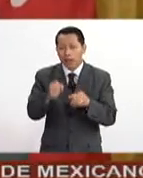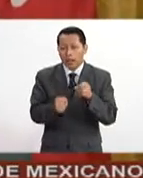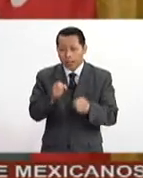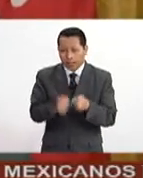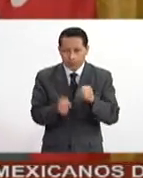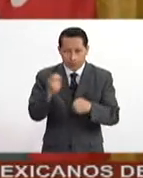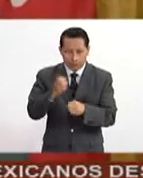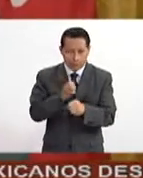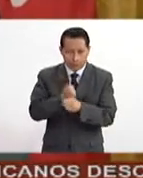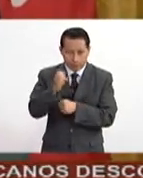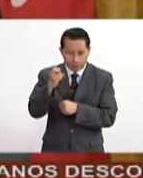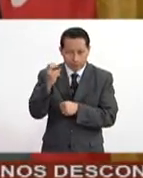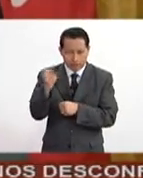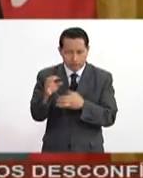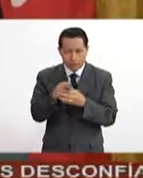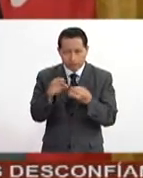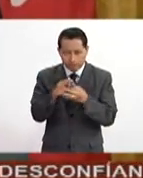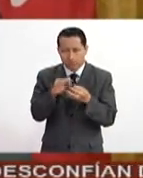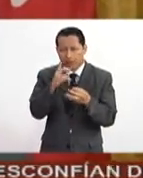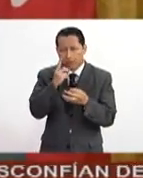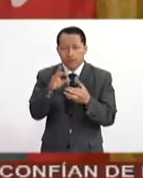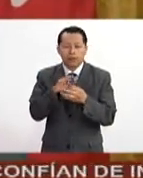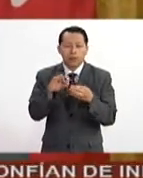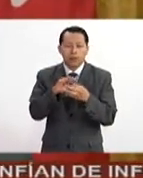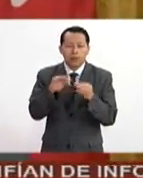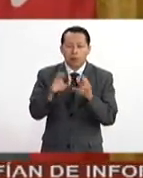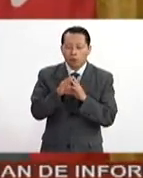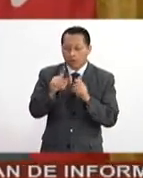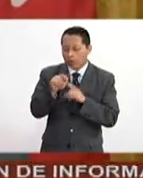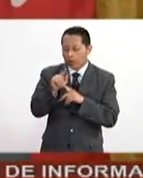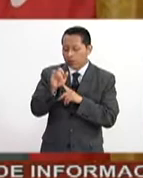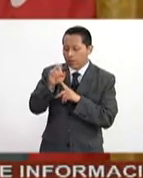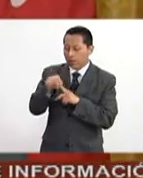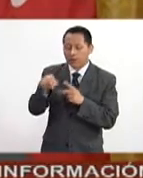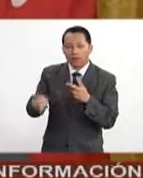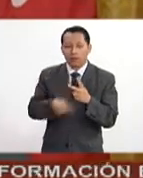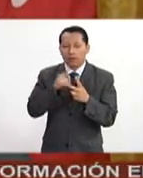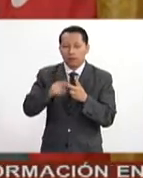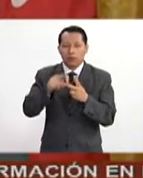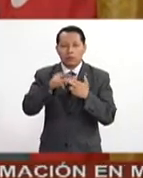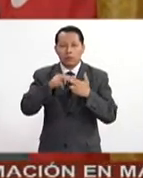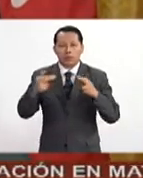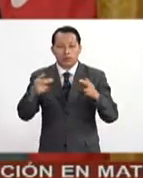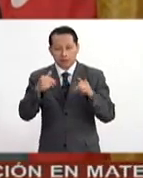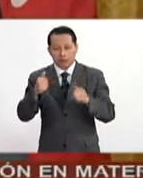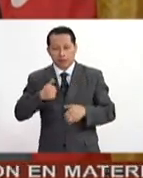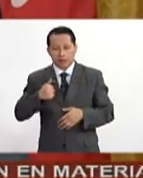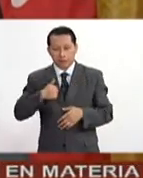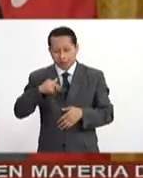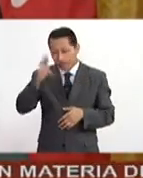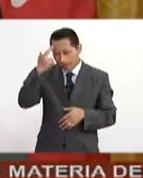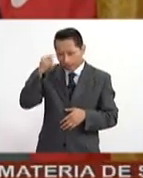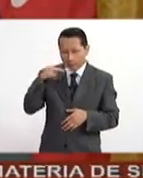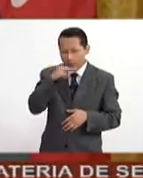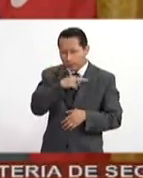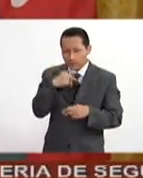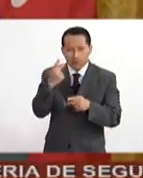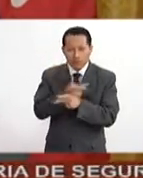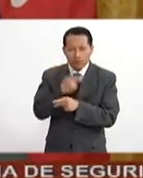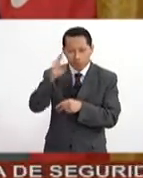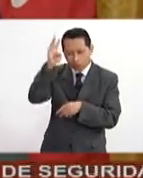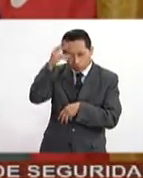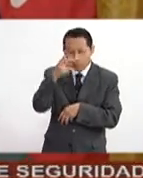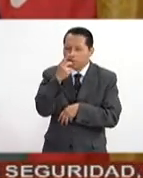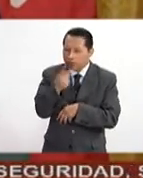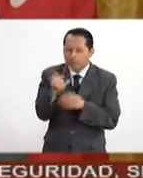leche en aquel estado de la Unión Americana y ahí habló tanto del Tratado de Libre Comercio como la relación con Canadá. Vamos a recordar rápidamente qué fue lo que dijo